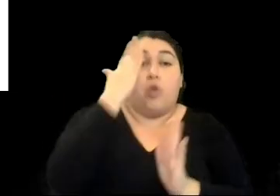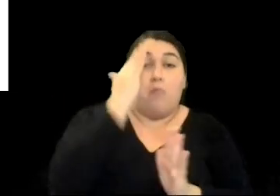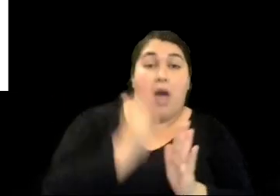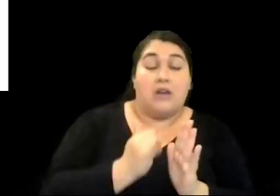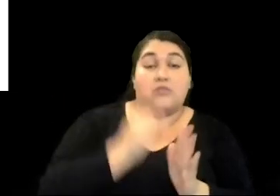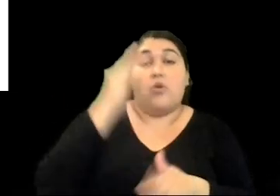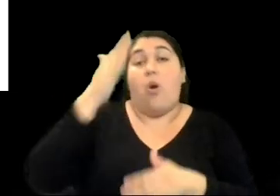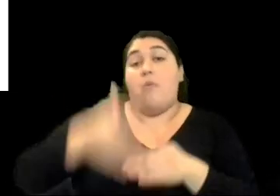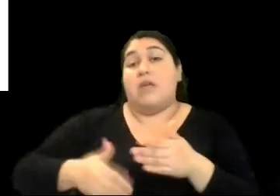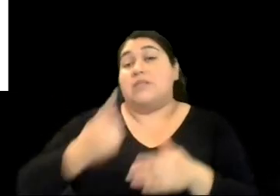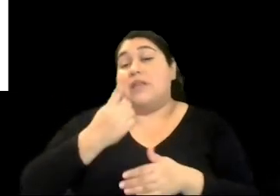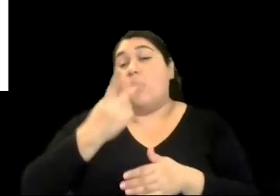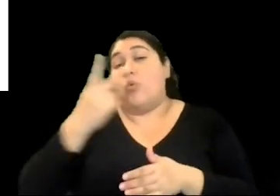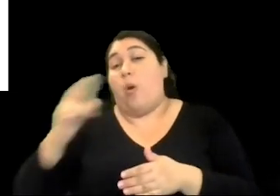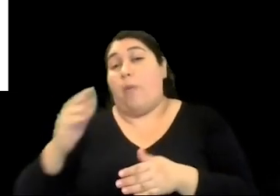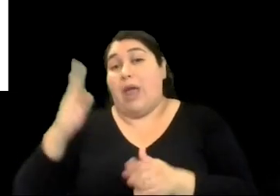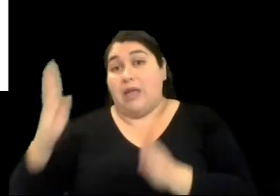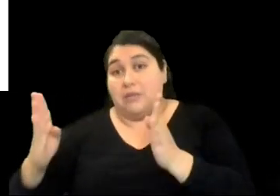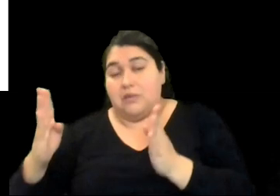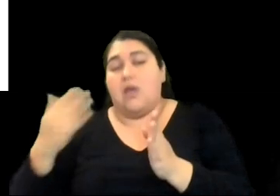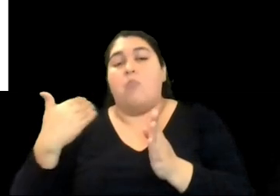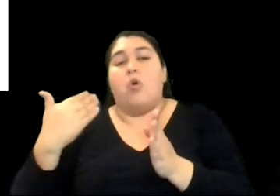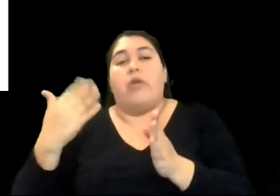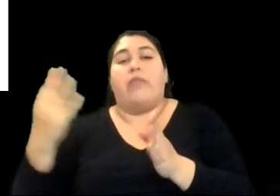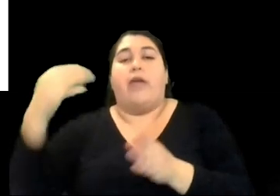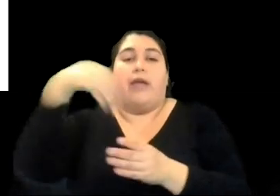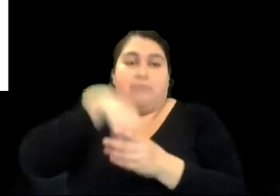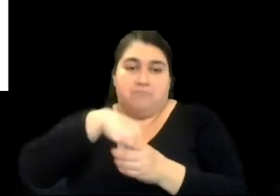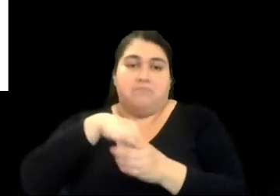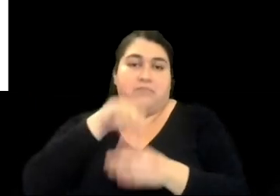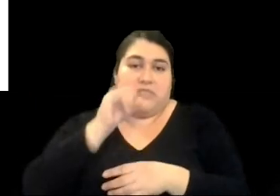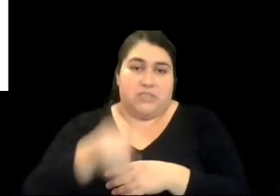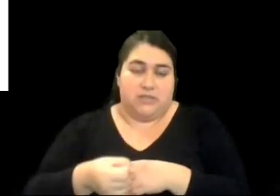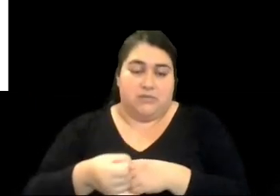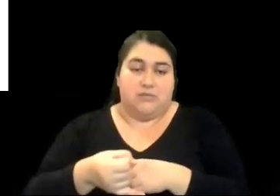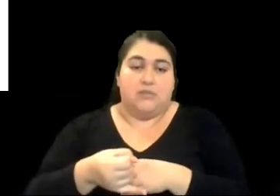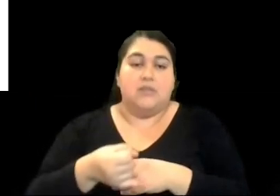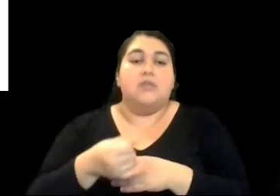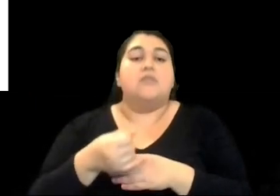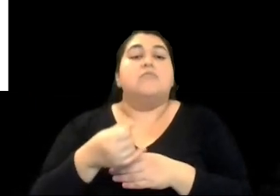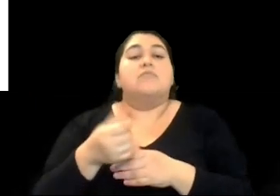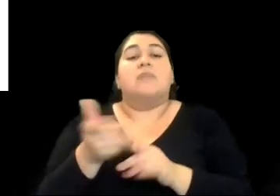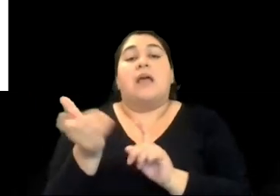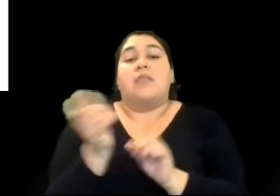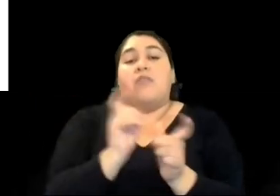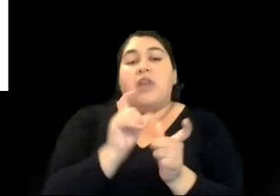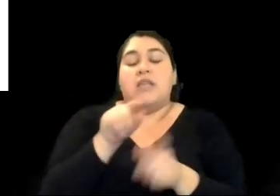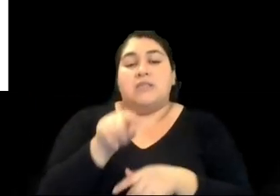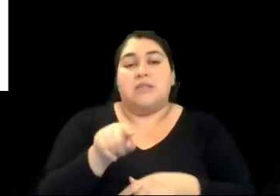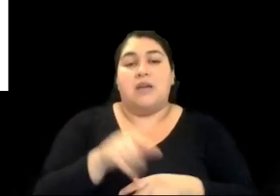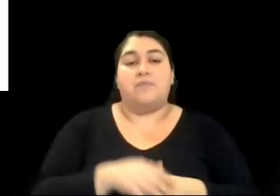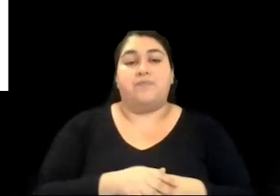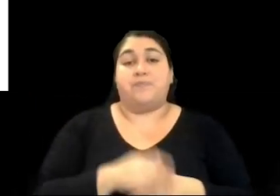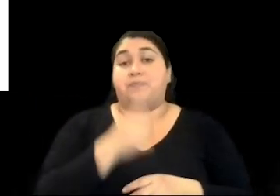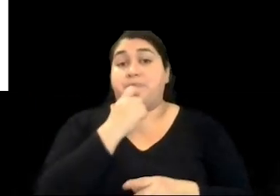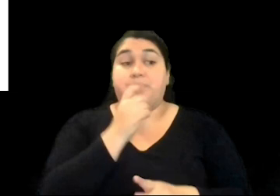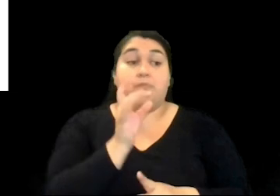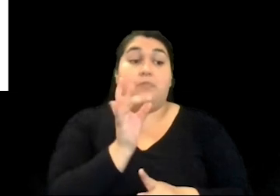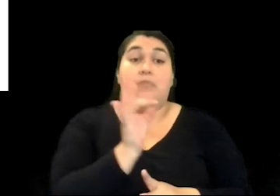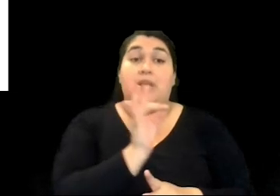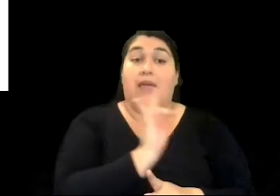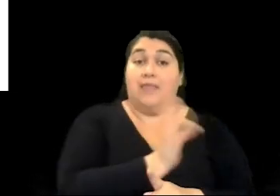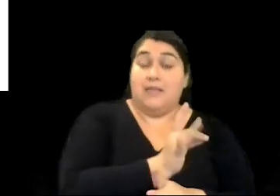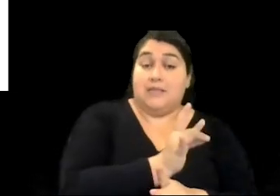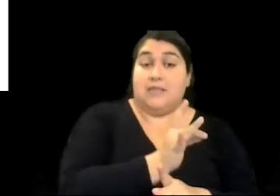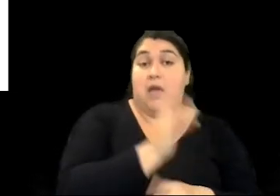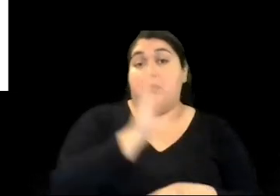al 20, podría ingresarse en el régimen. Un IVA diferido de diciembre, que vence el